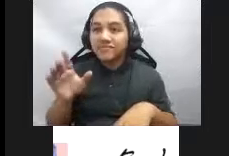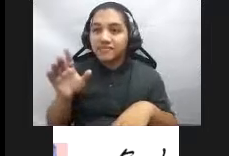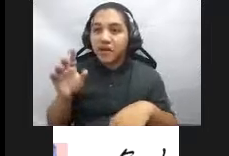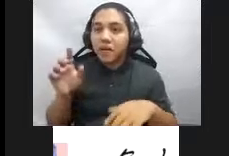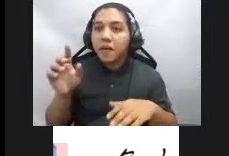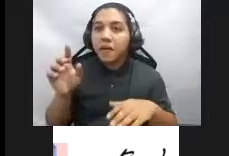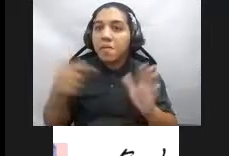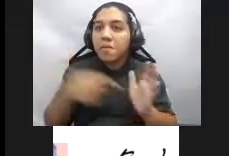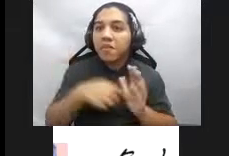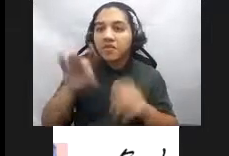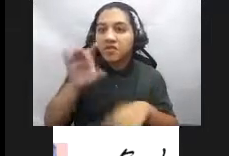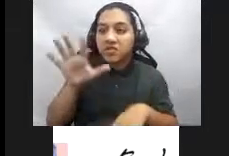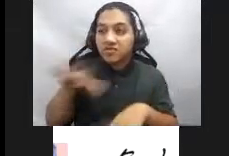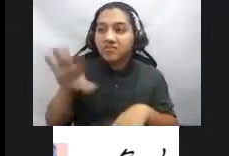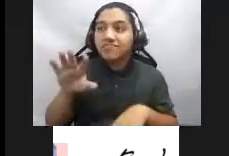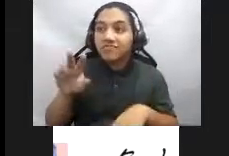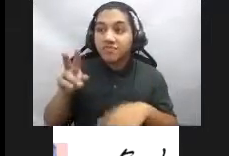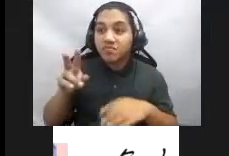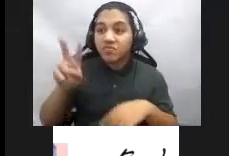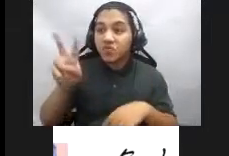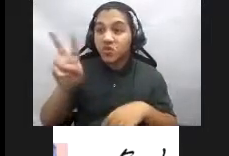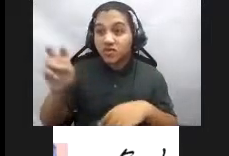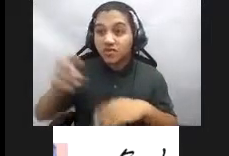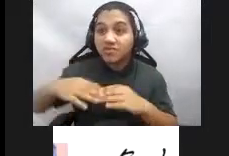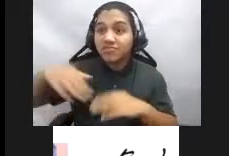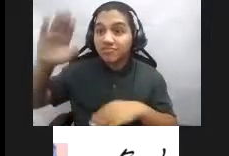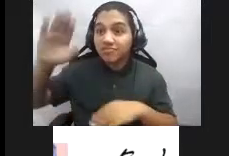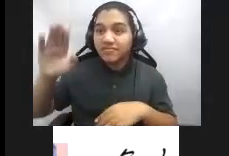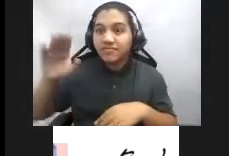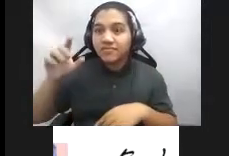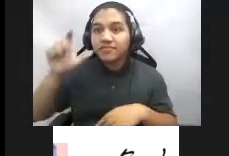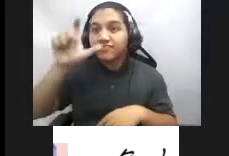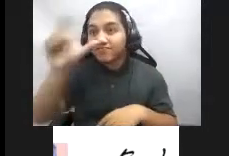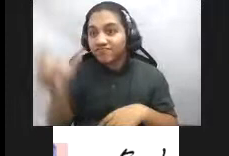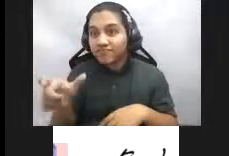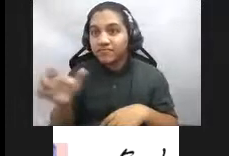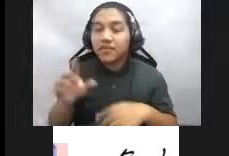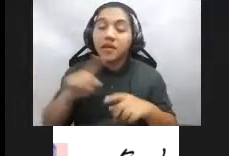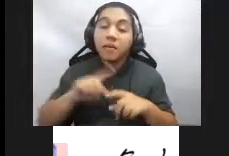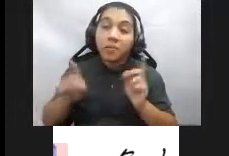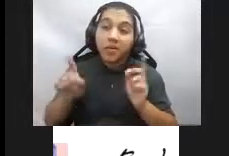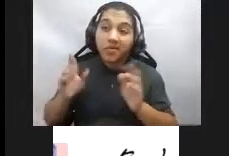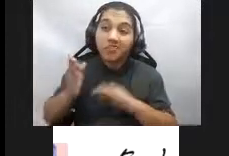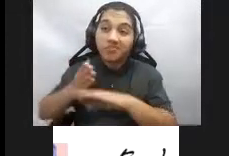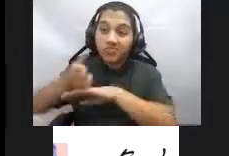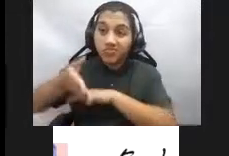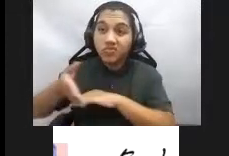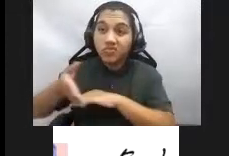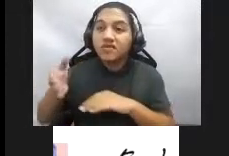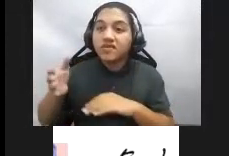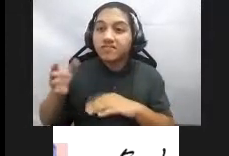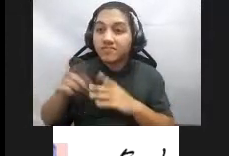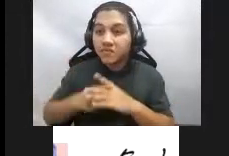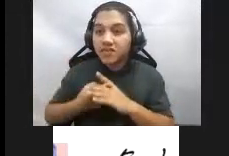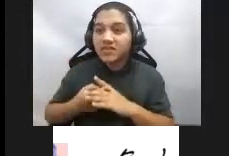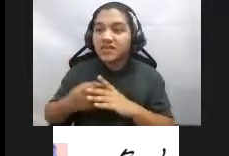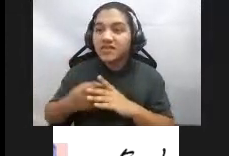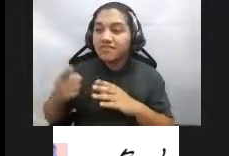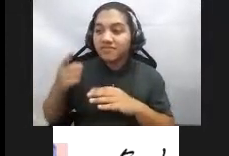que después viene una lucha para sacar a los chinos, expulsarlos, un